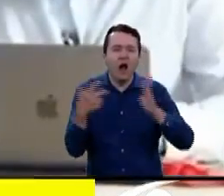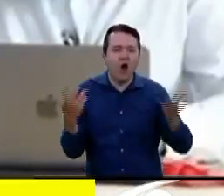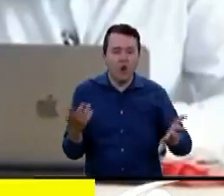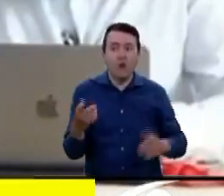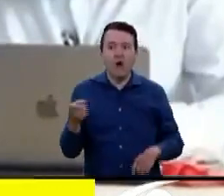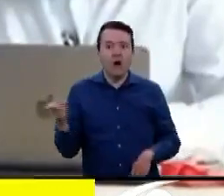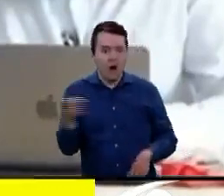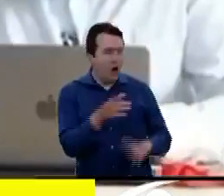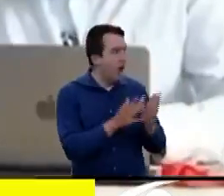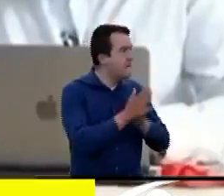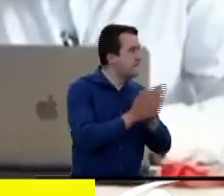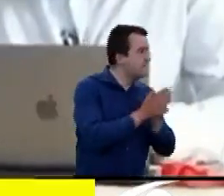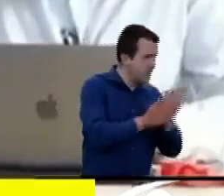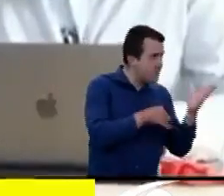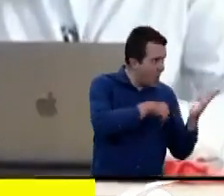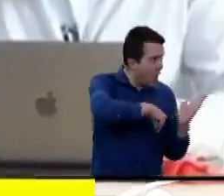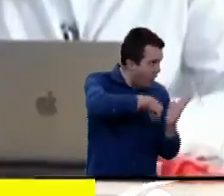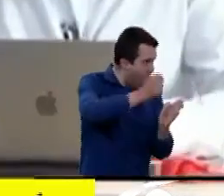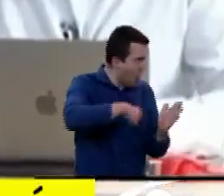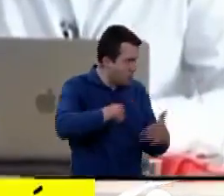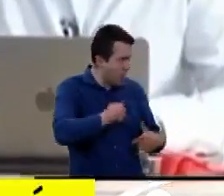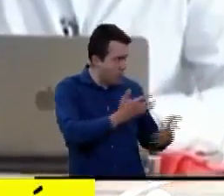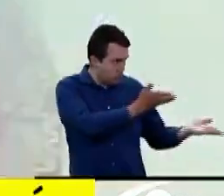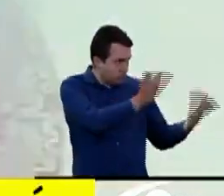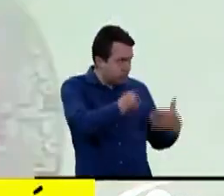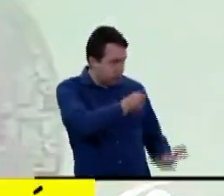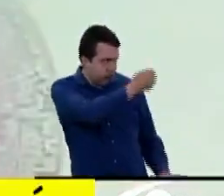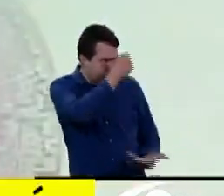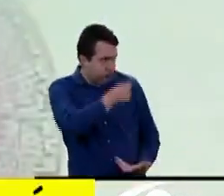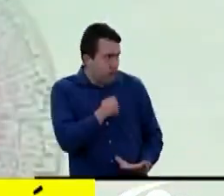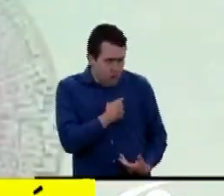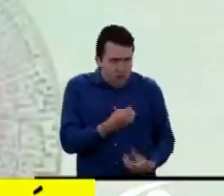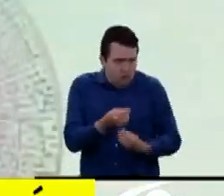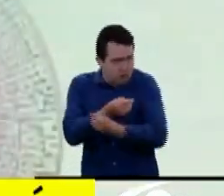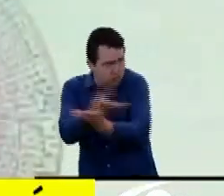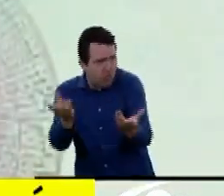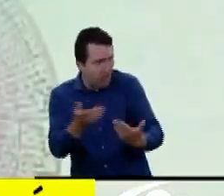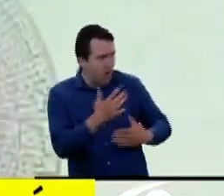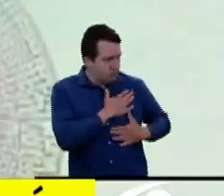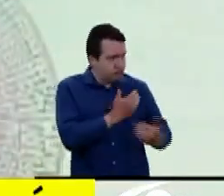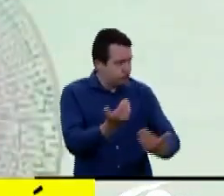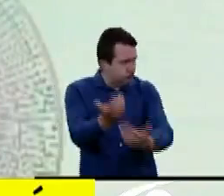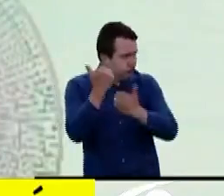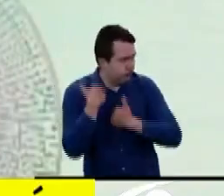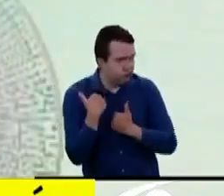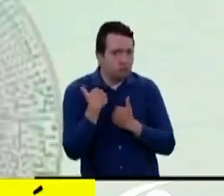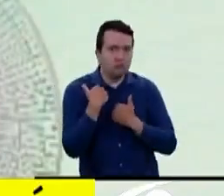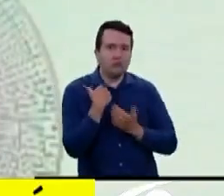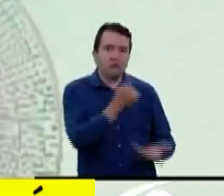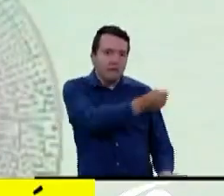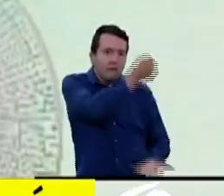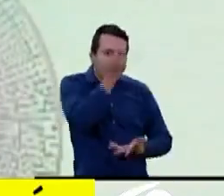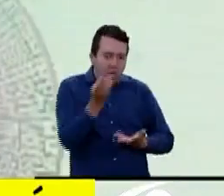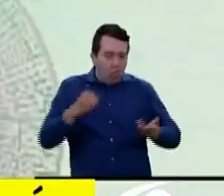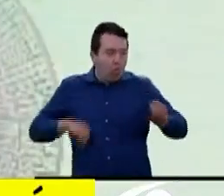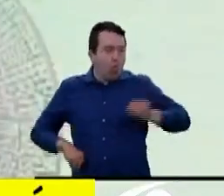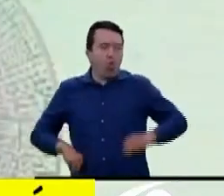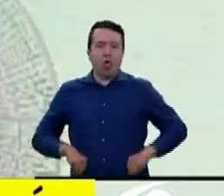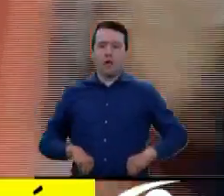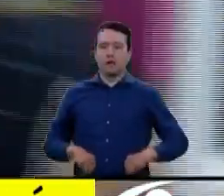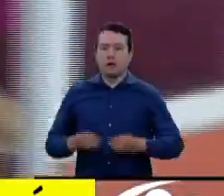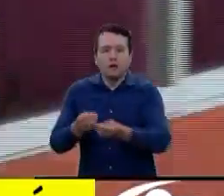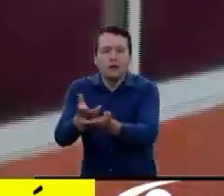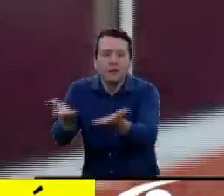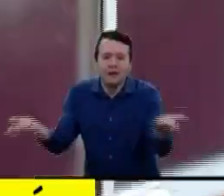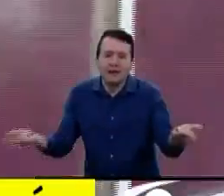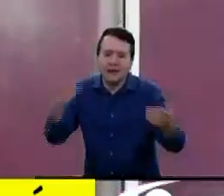buscar artifugios para desviar recursos, para quedarse con ellos en los bolsillos y no entregárselas a los